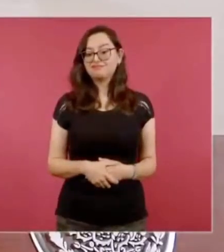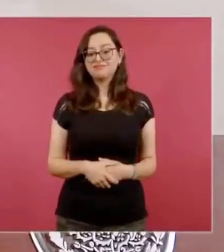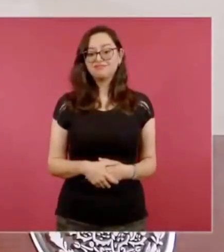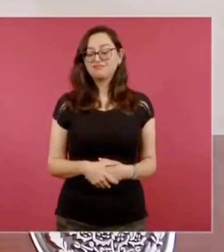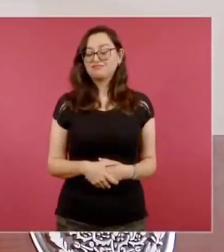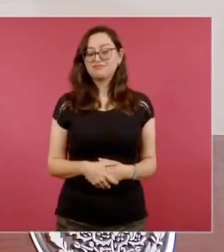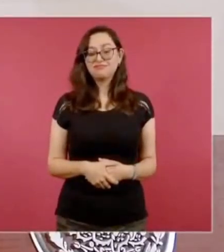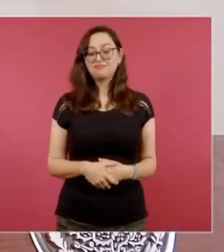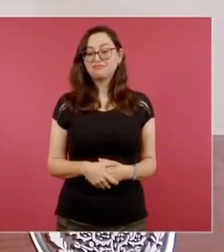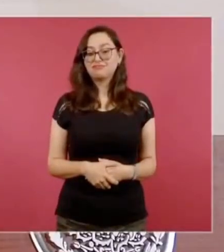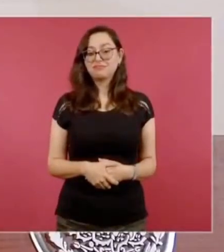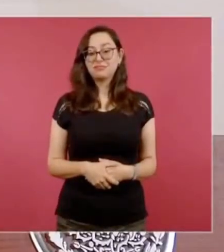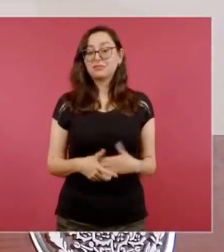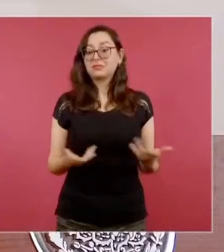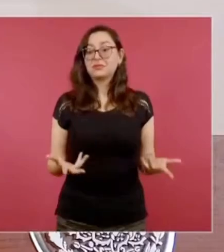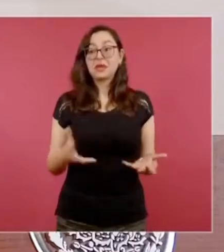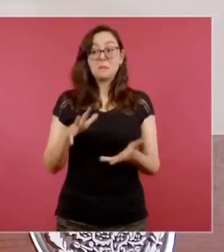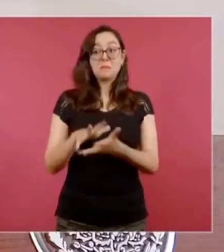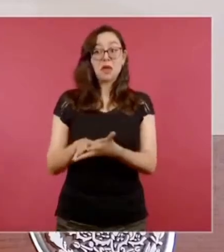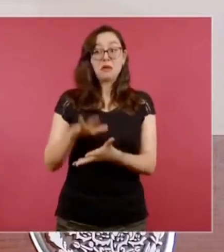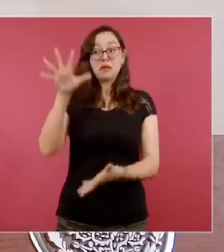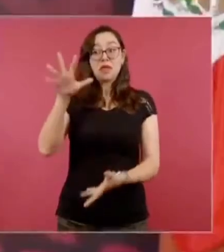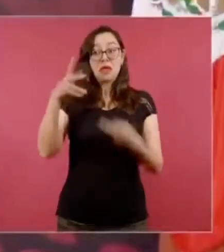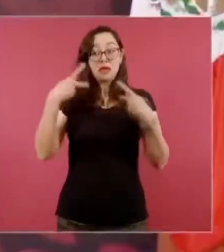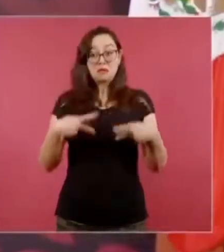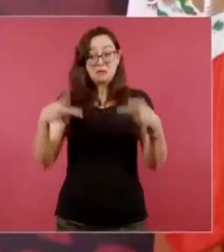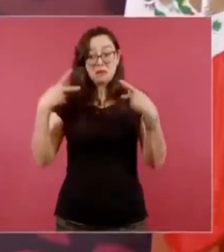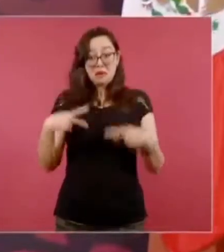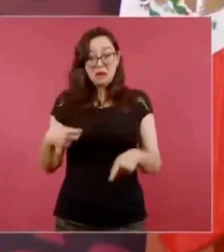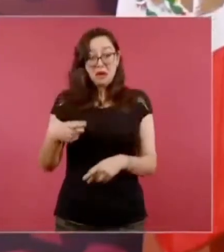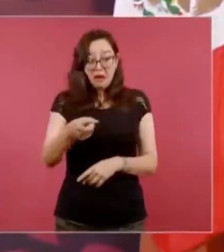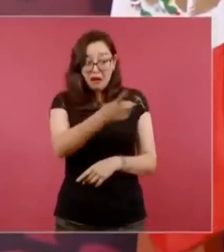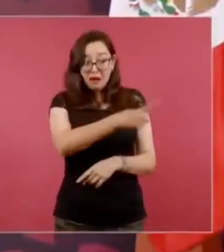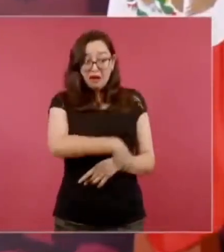no. Es que el pueblo es mucha pieza.